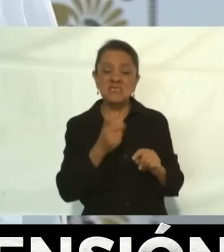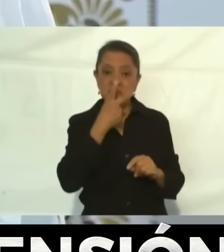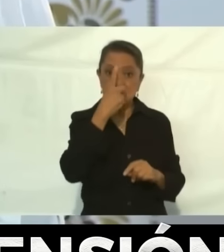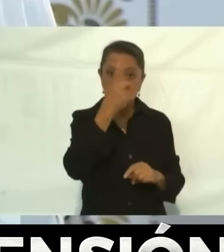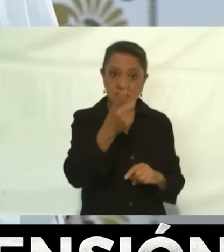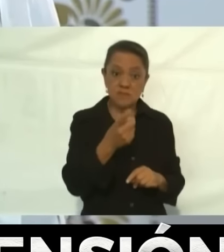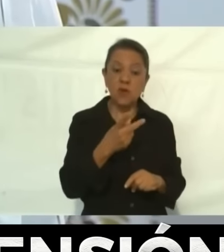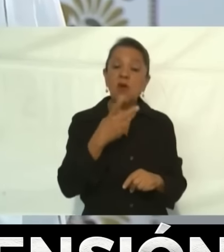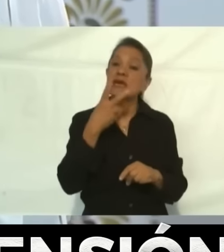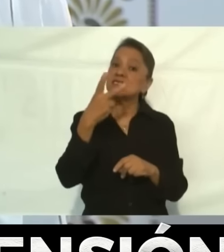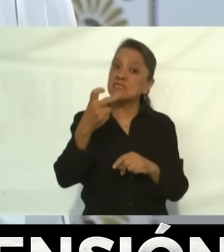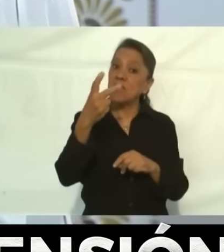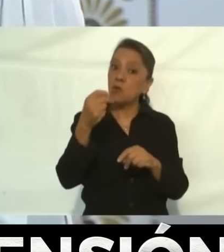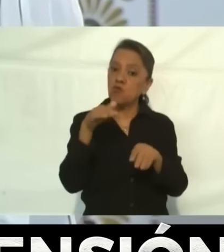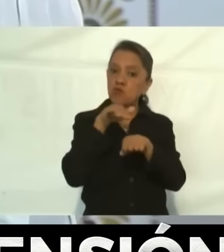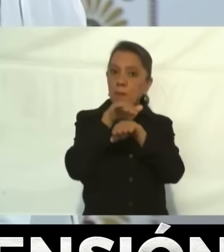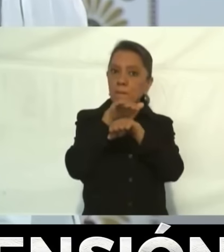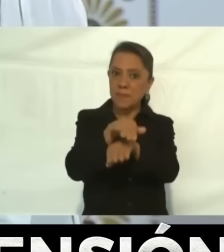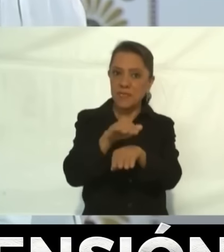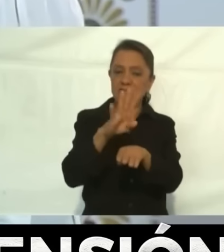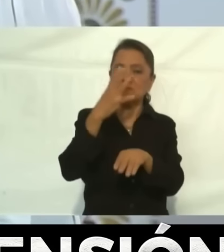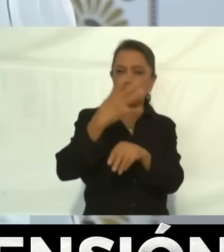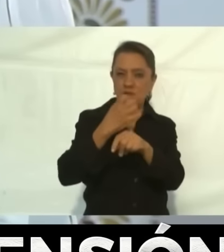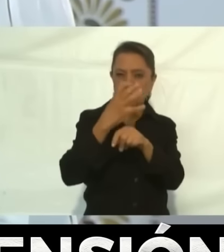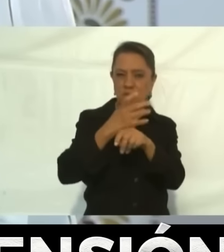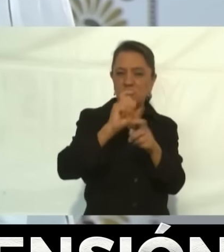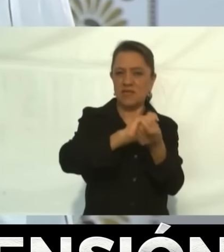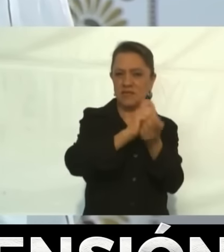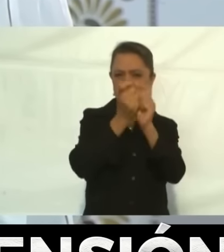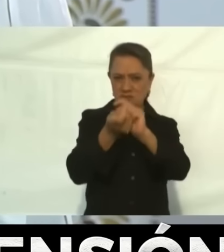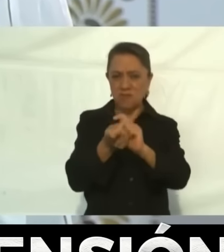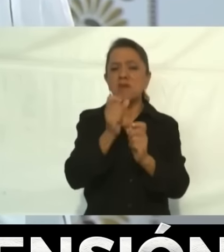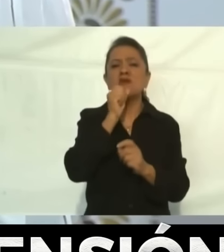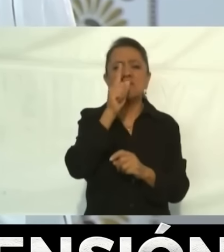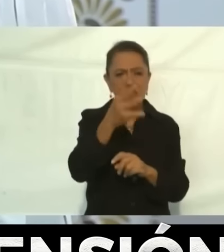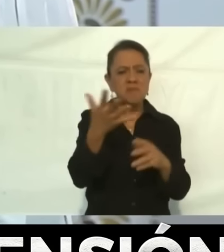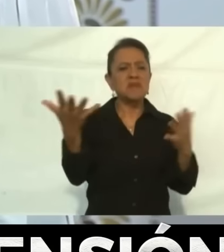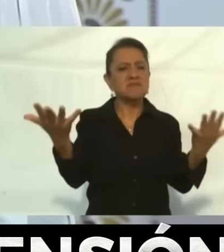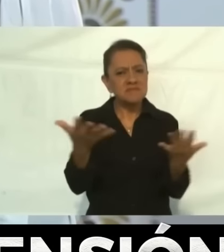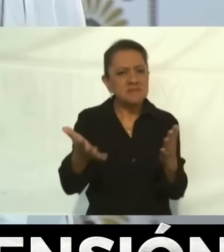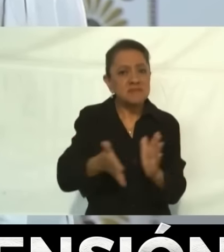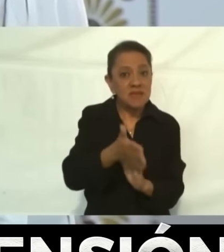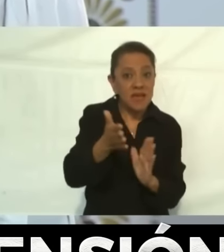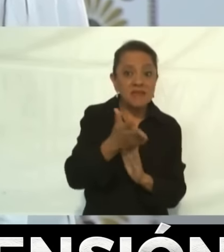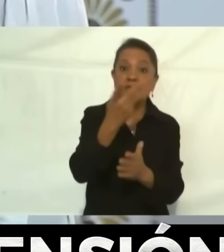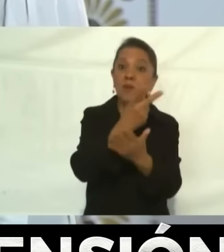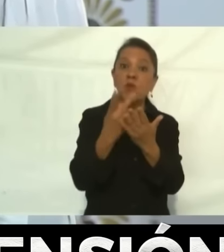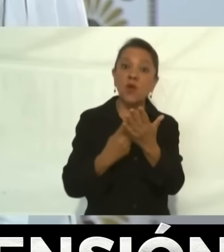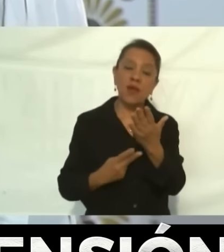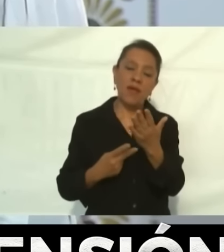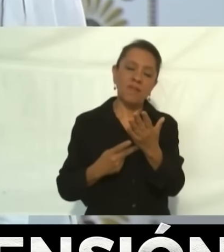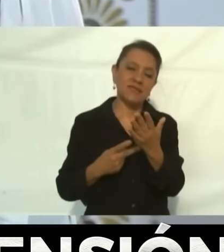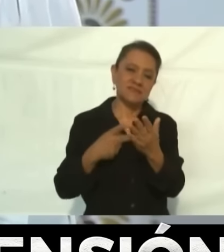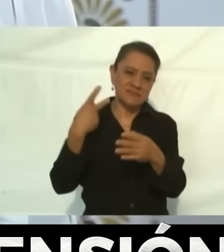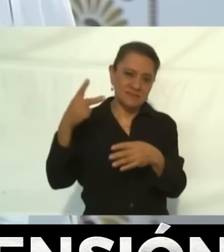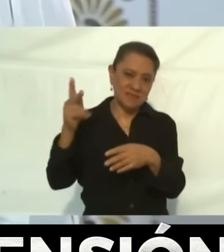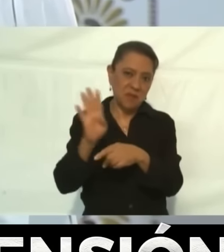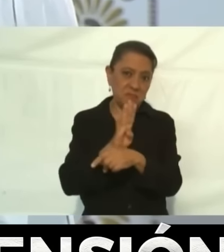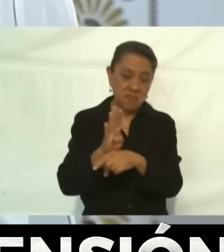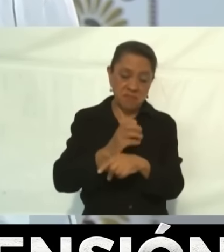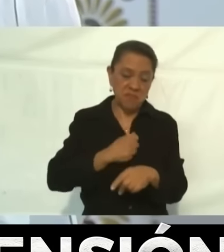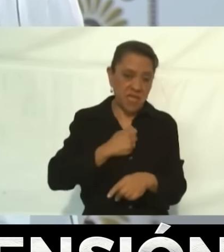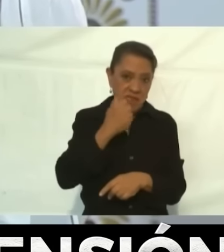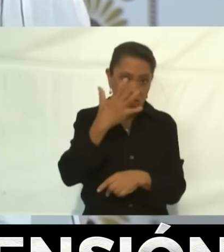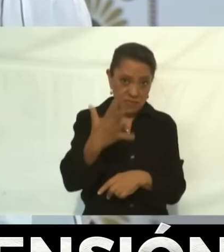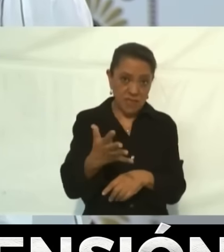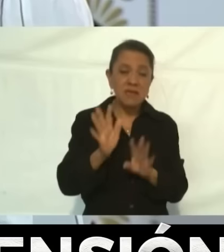Cuarta Transformación se va a construir también con los programas de bienestar. Hemos llegado hasta el